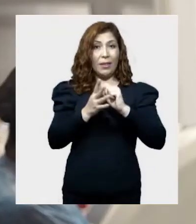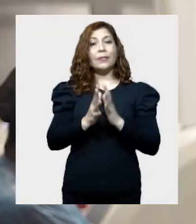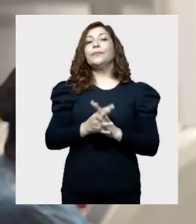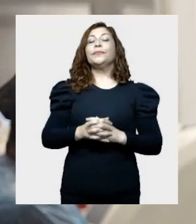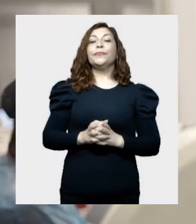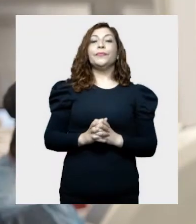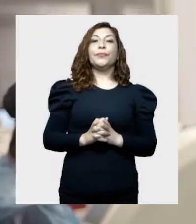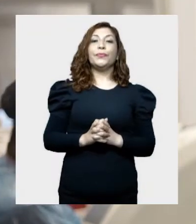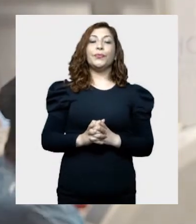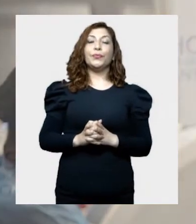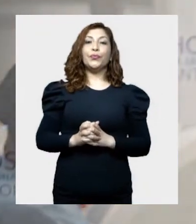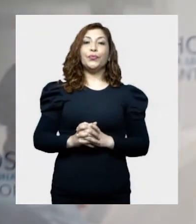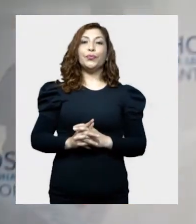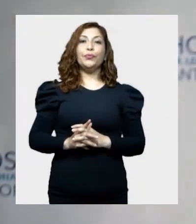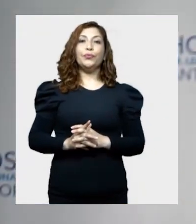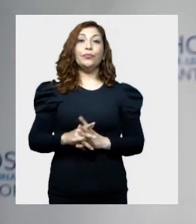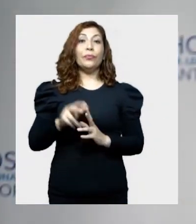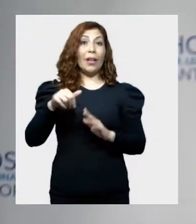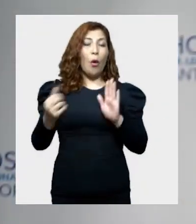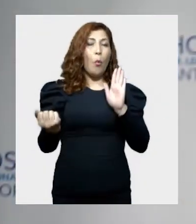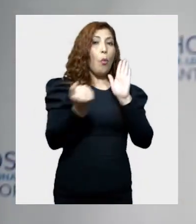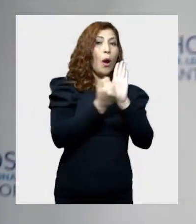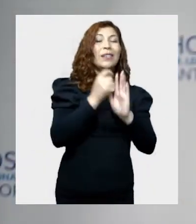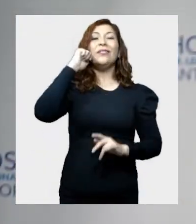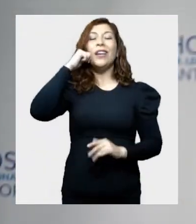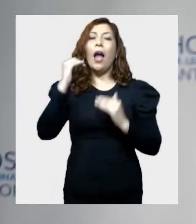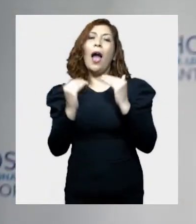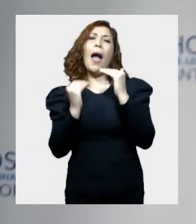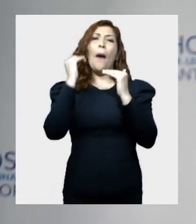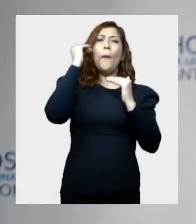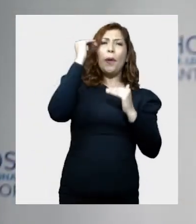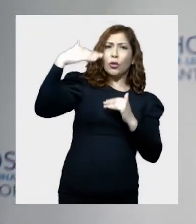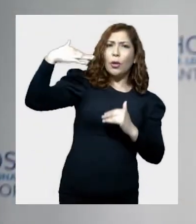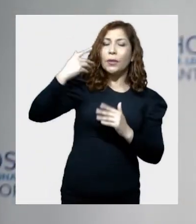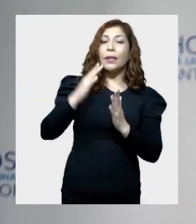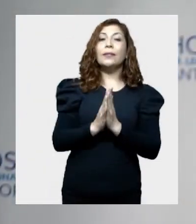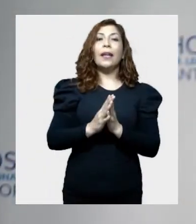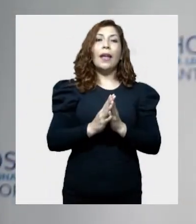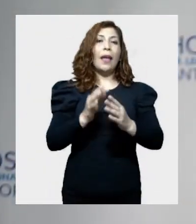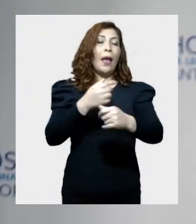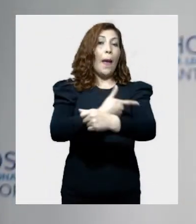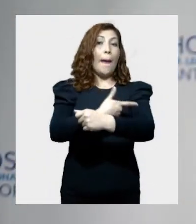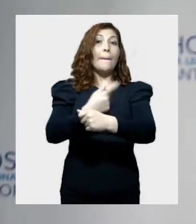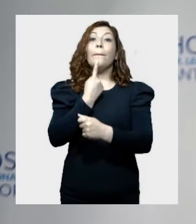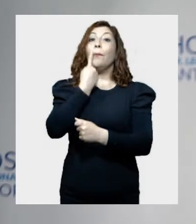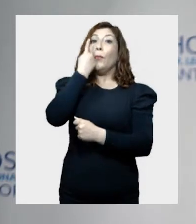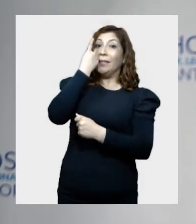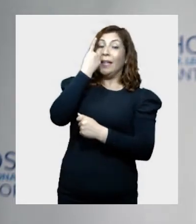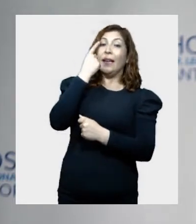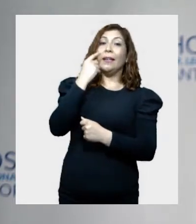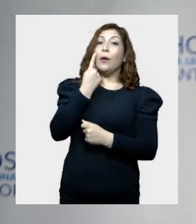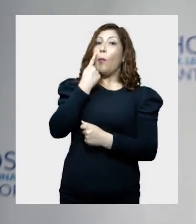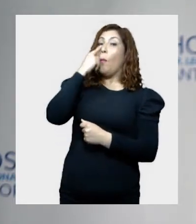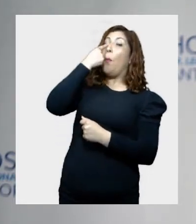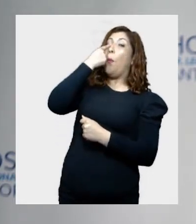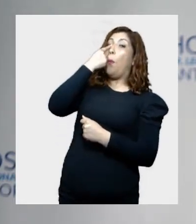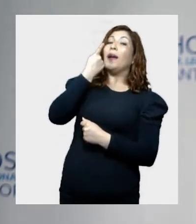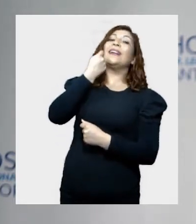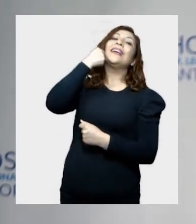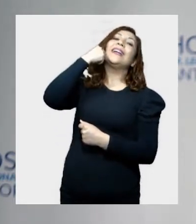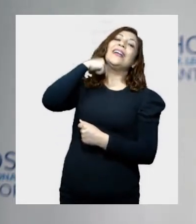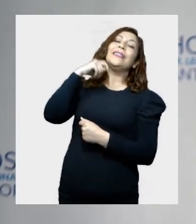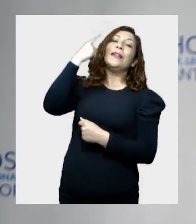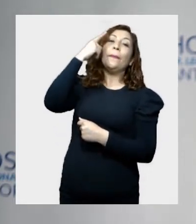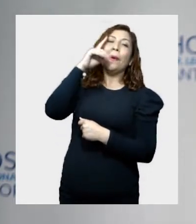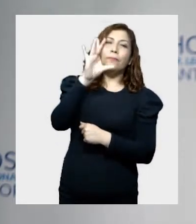molecular. Este hito significó un aumento considerable en la toma de muestras de hisopado nasofaringio para